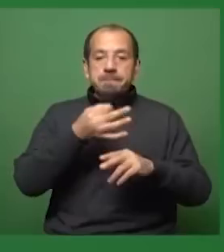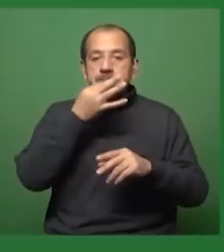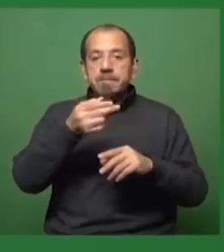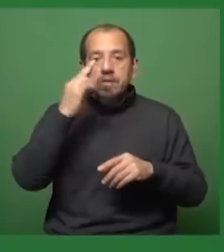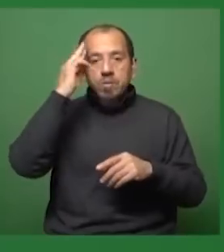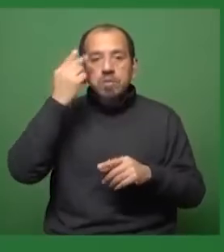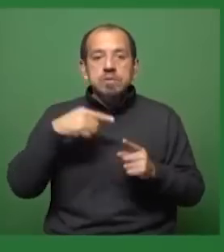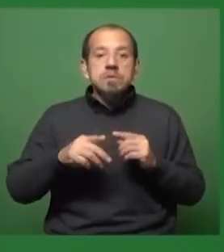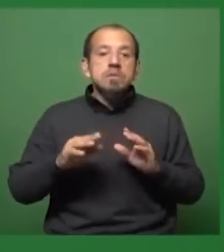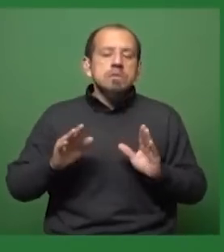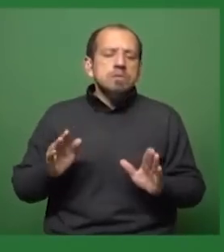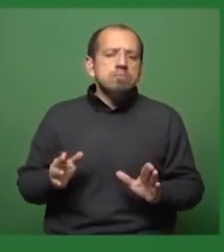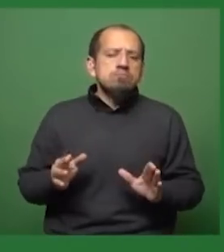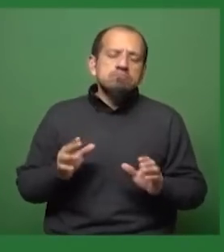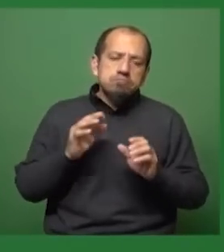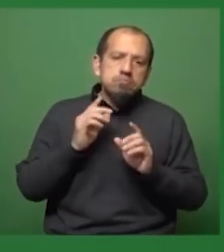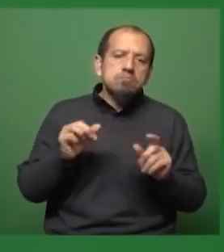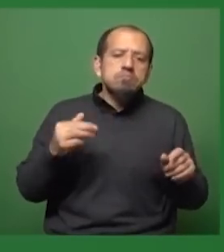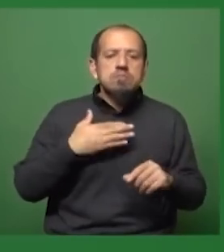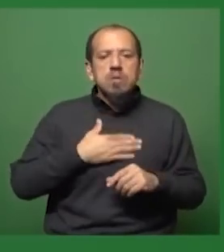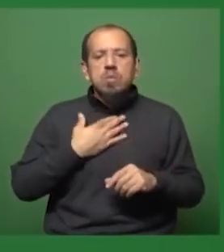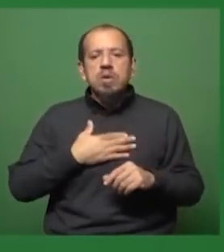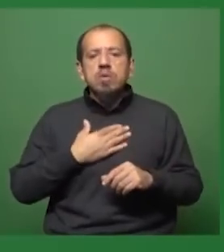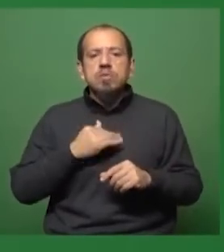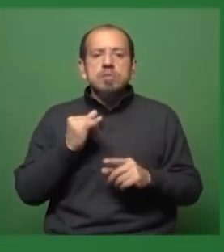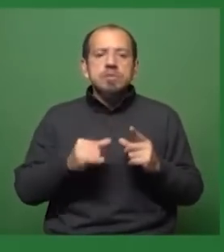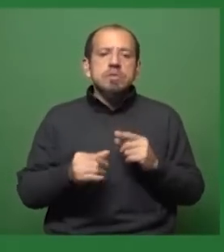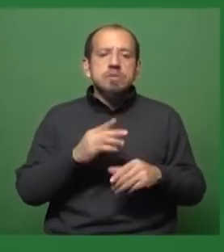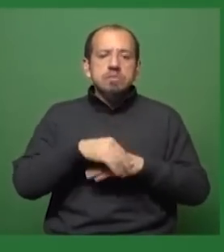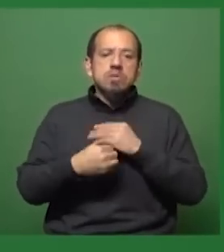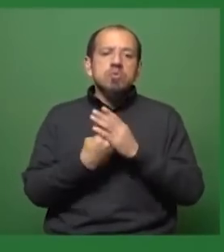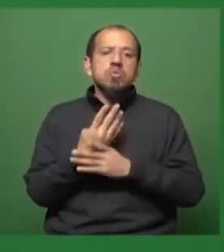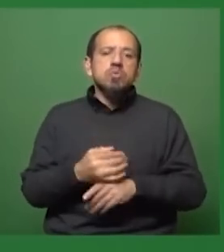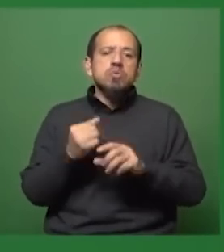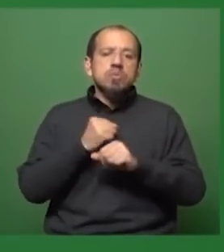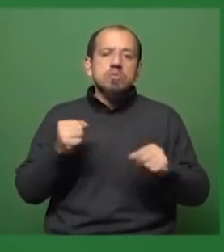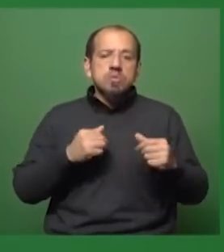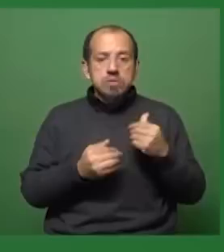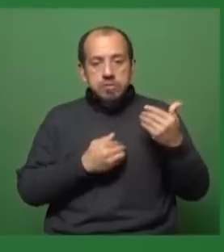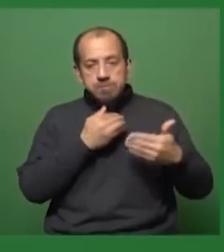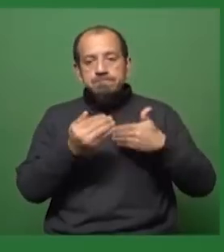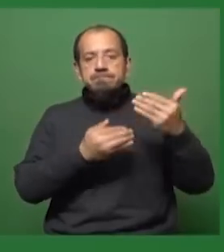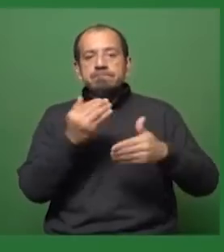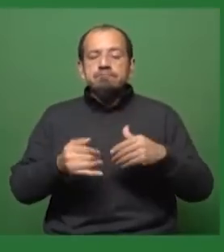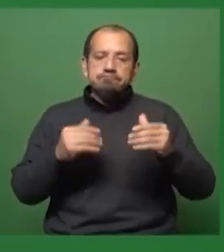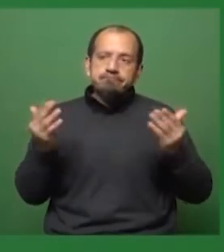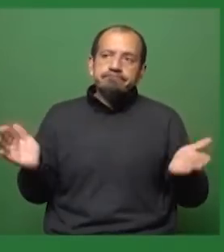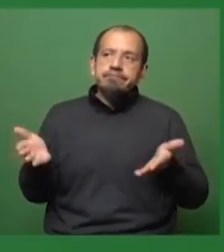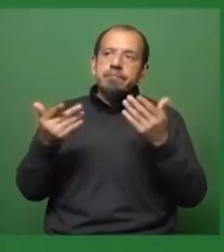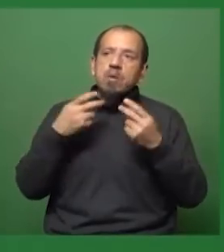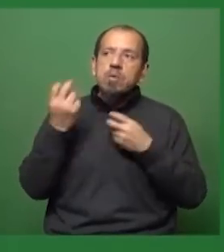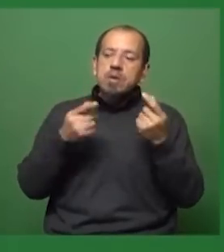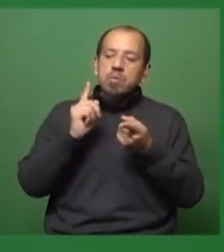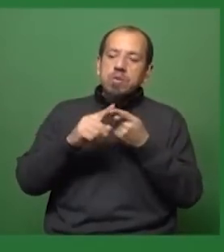que a priori uno podría estar de acuerdo que es la necesidad que el bloque pueda avanzar en ser más proactivo en Buscar acuerdos